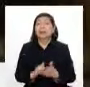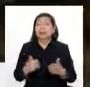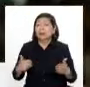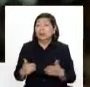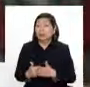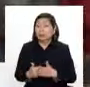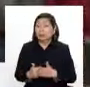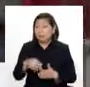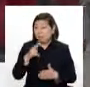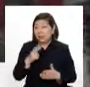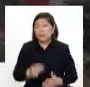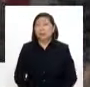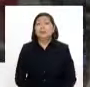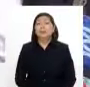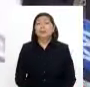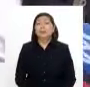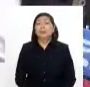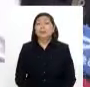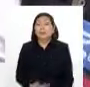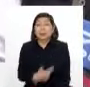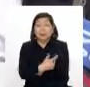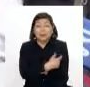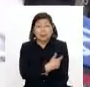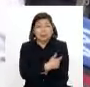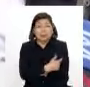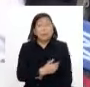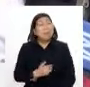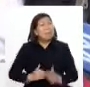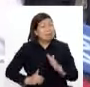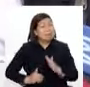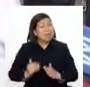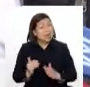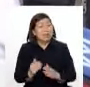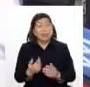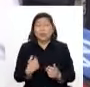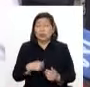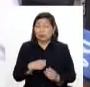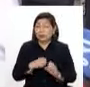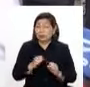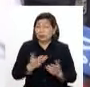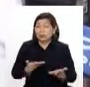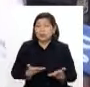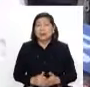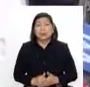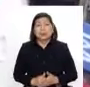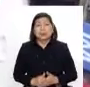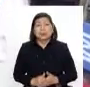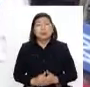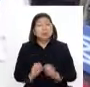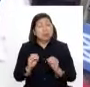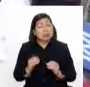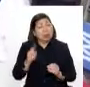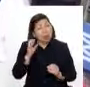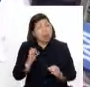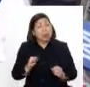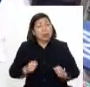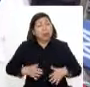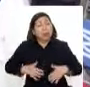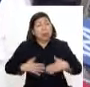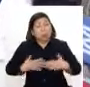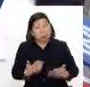afronta nuestro país. La infección está en ascenso, pero sin embargo, nosotros estamos en la capacidad que creo que